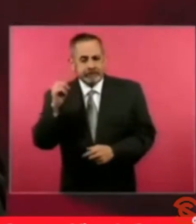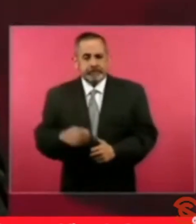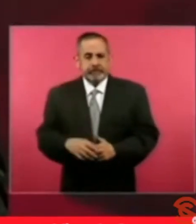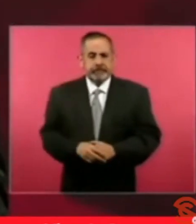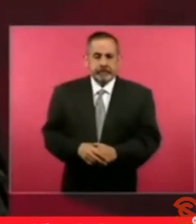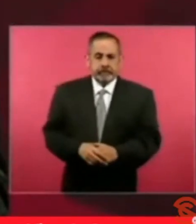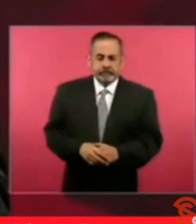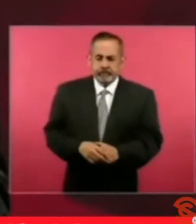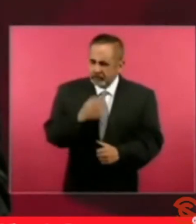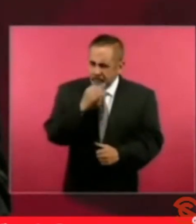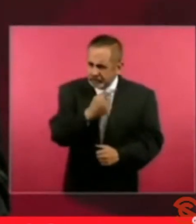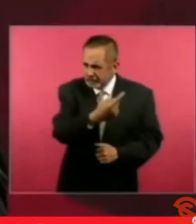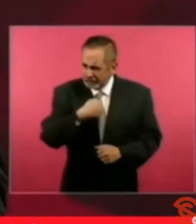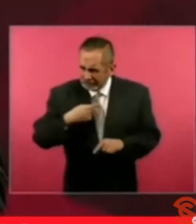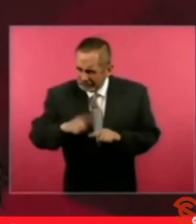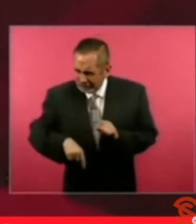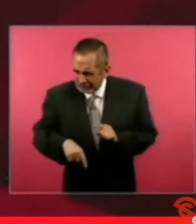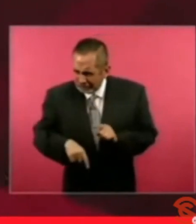¿me va a destituir?